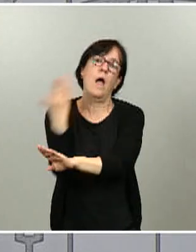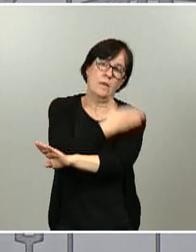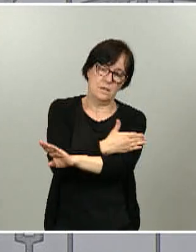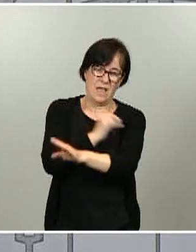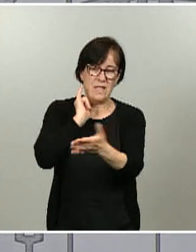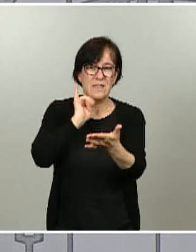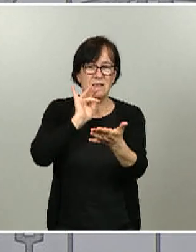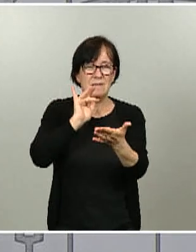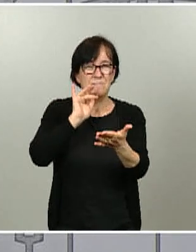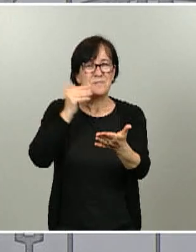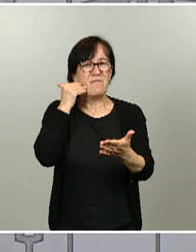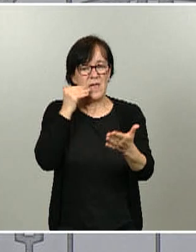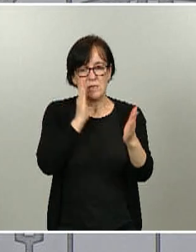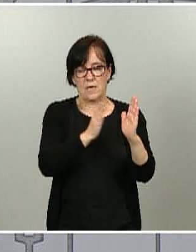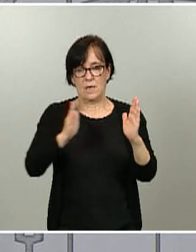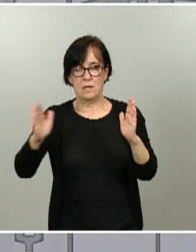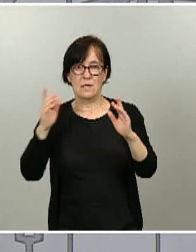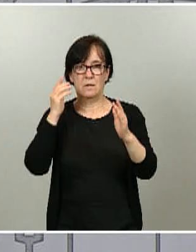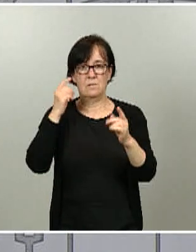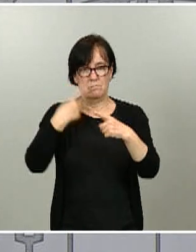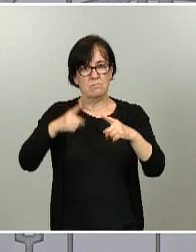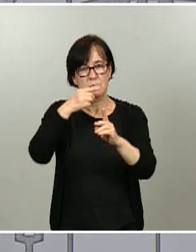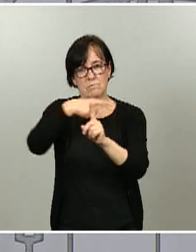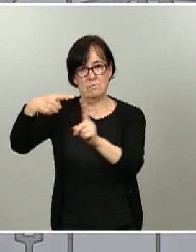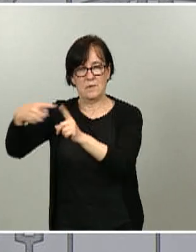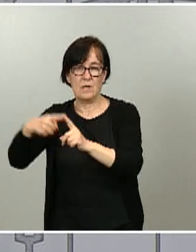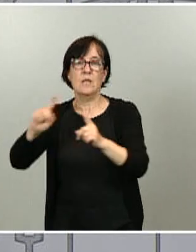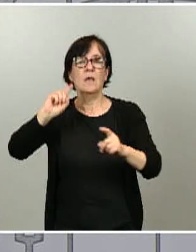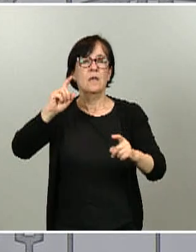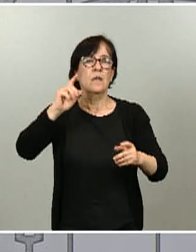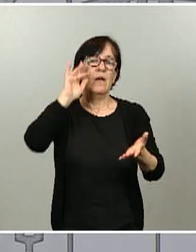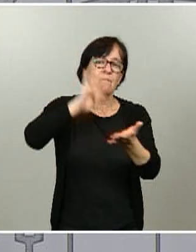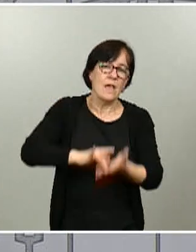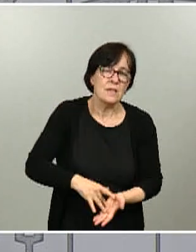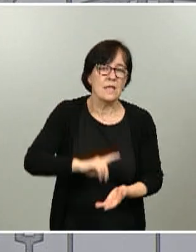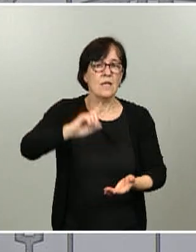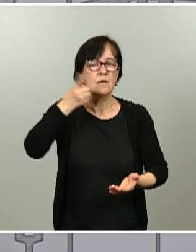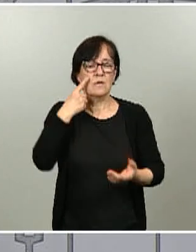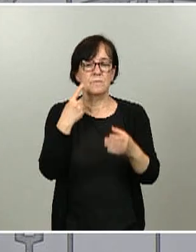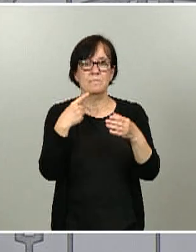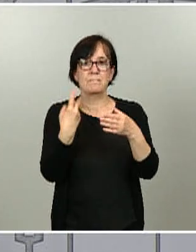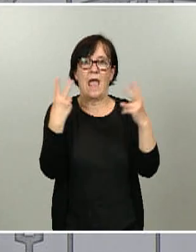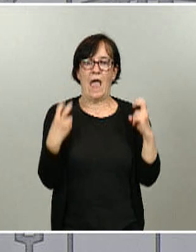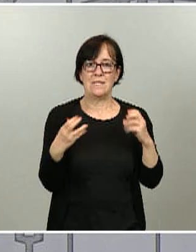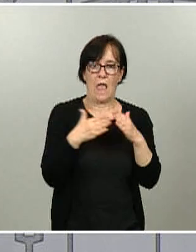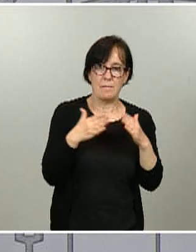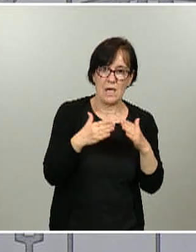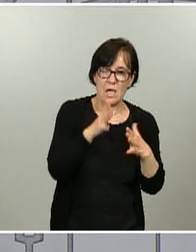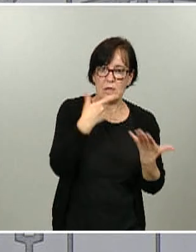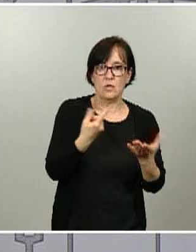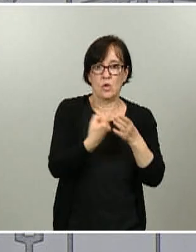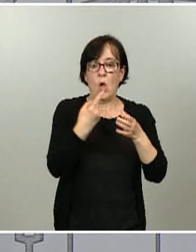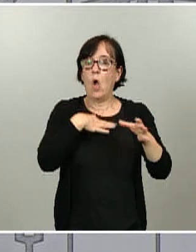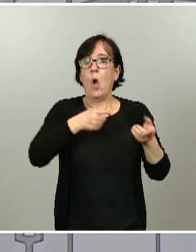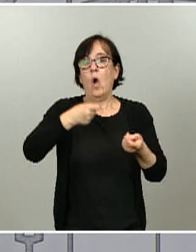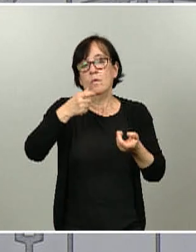son también importantes, como son, en este caso, la fecha de diagnóstico, la fecha de aislamiento. y la fecha de primera consulta, por ejemplo.